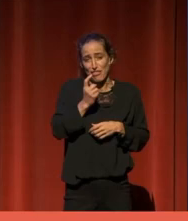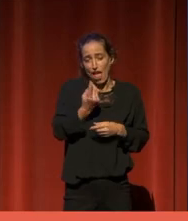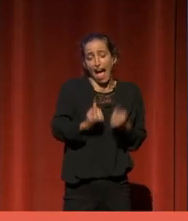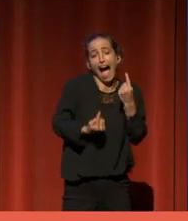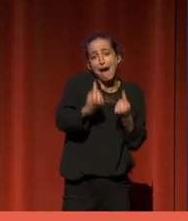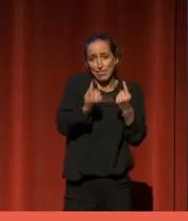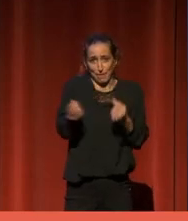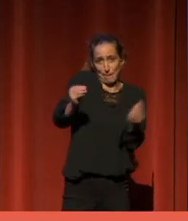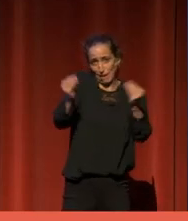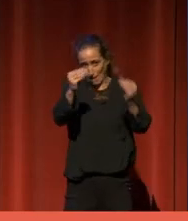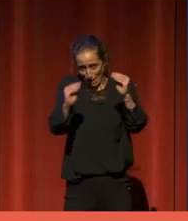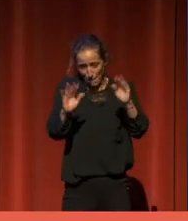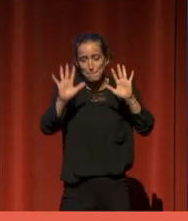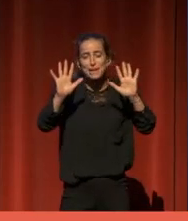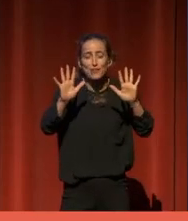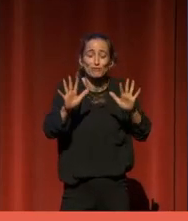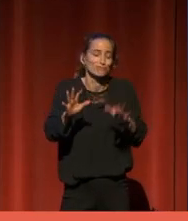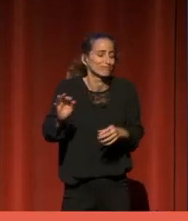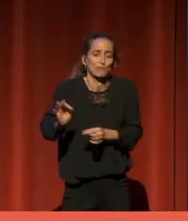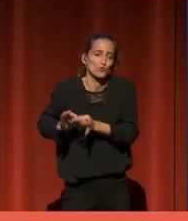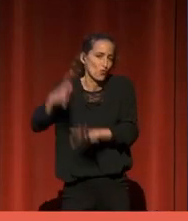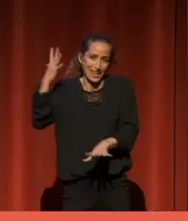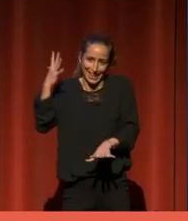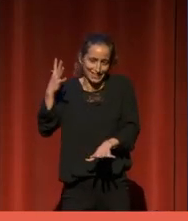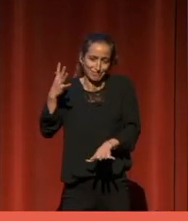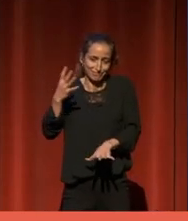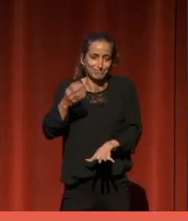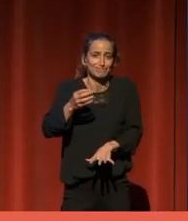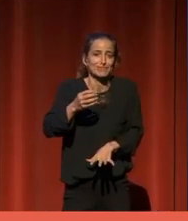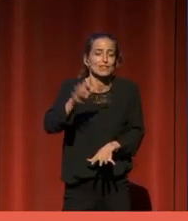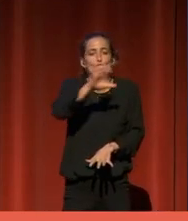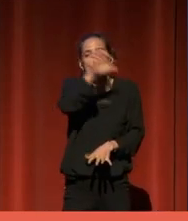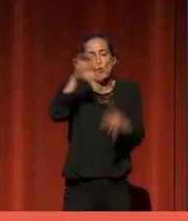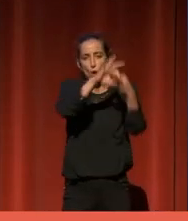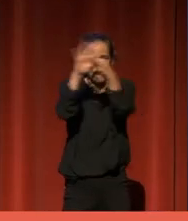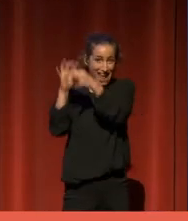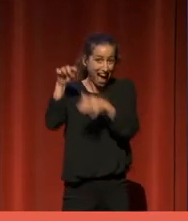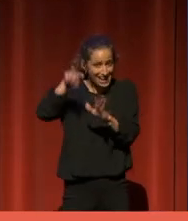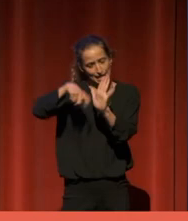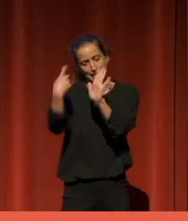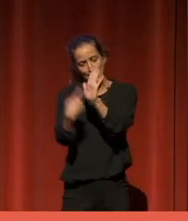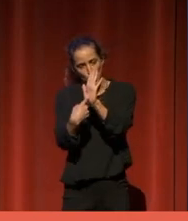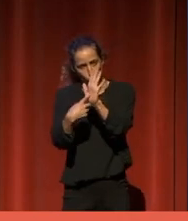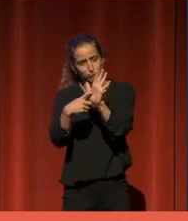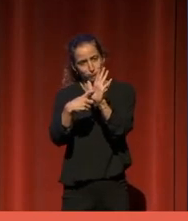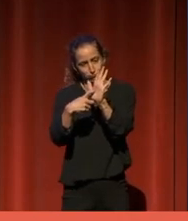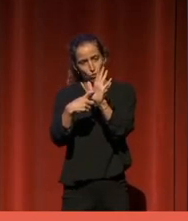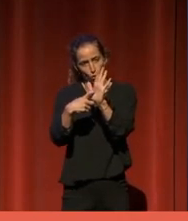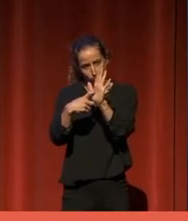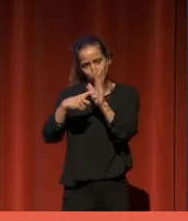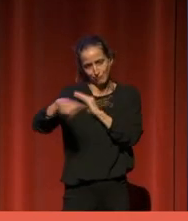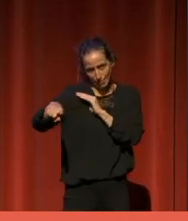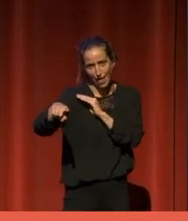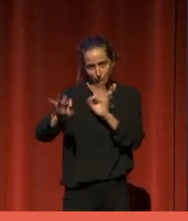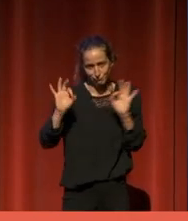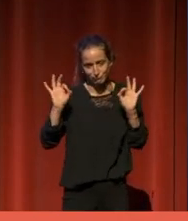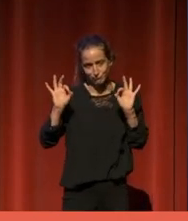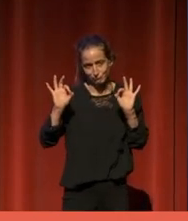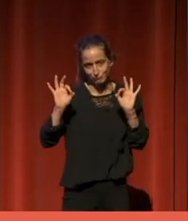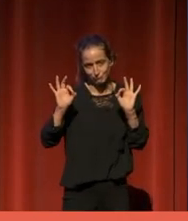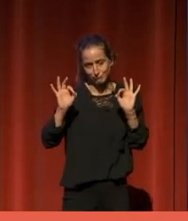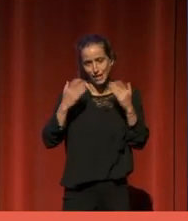suerte tenemos la Unión Europea donde hay una legislación Europea y también por ejemplo unas